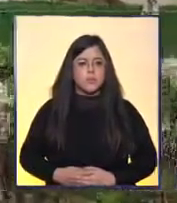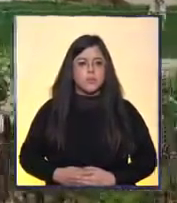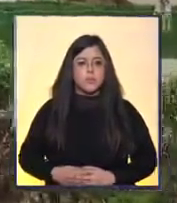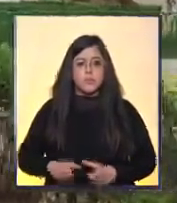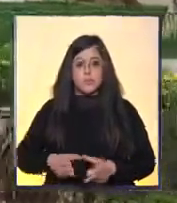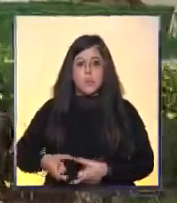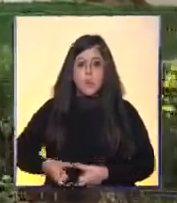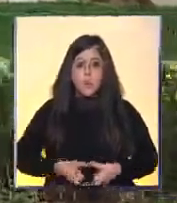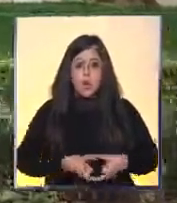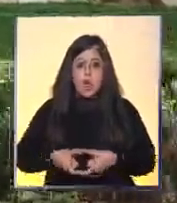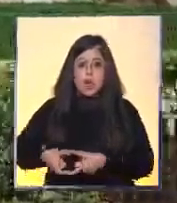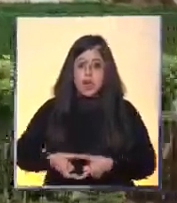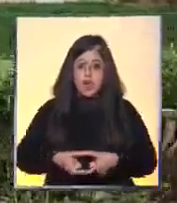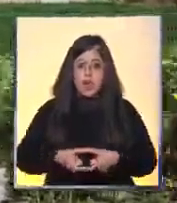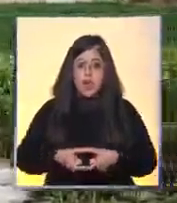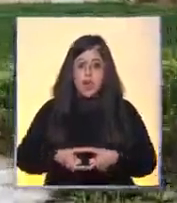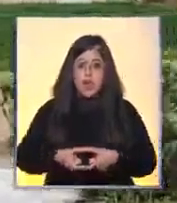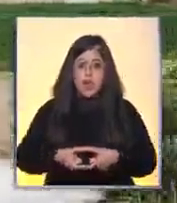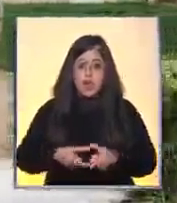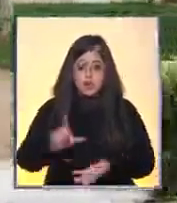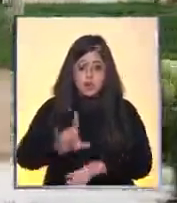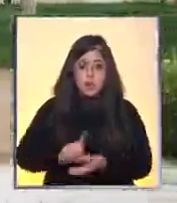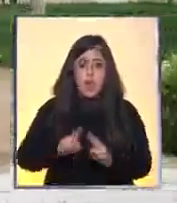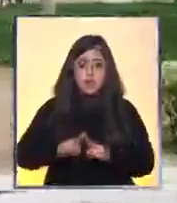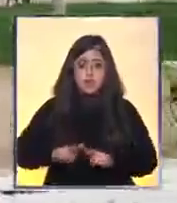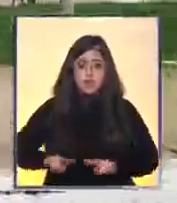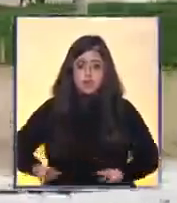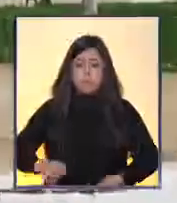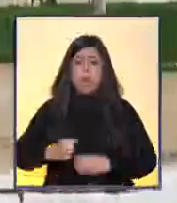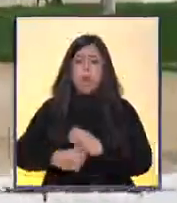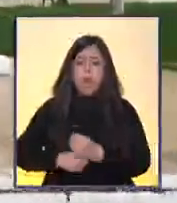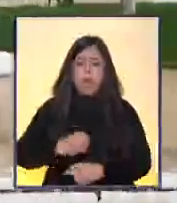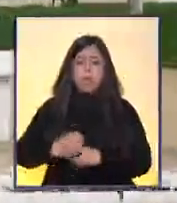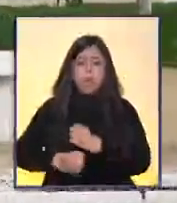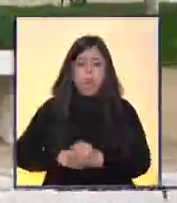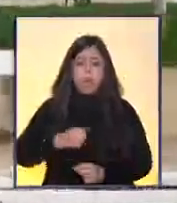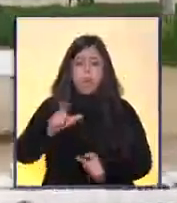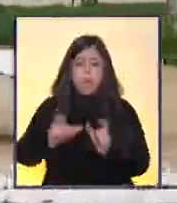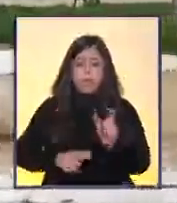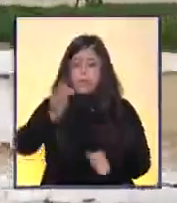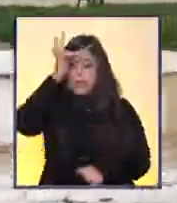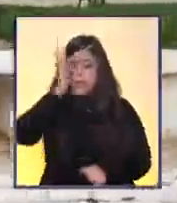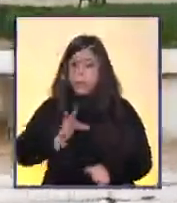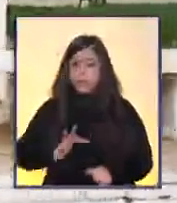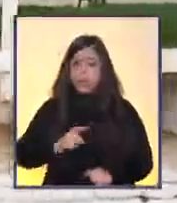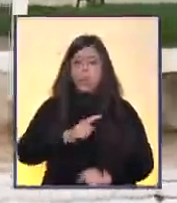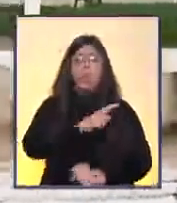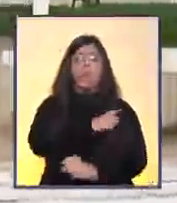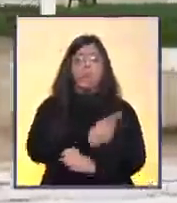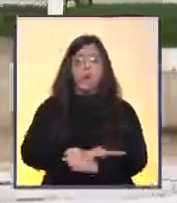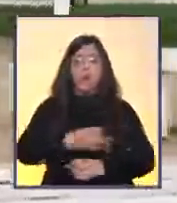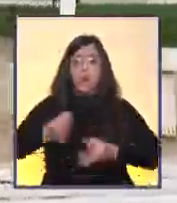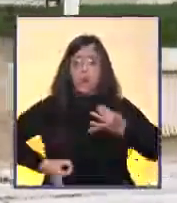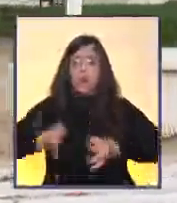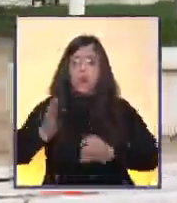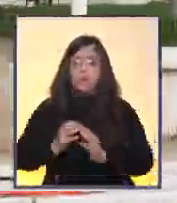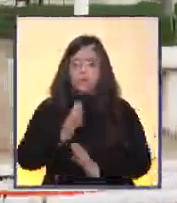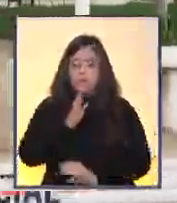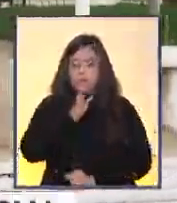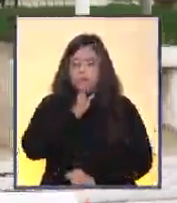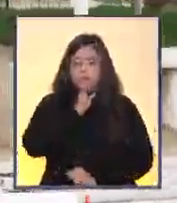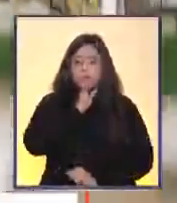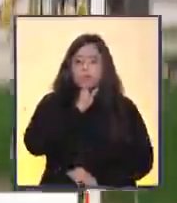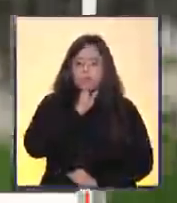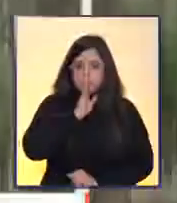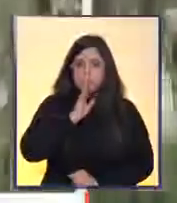Curacaví, un pueblo tranquilo, donde por varios años las funcionarias del Poder Judicial guardaron silencio sobre lo que ocurría en